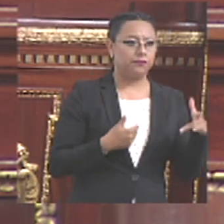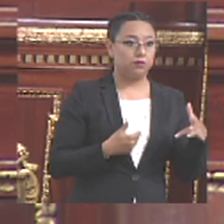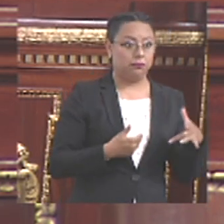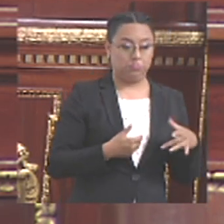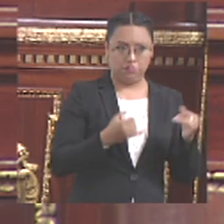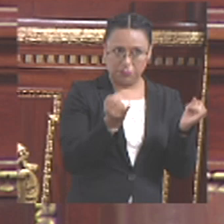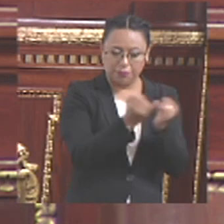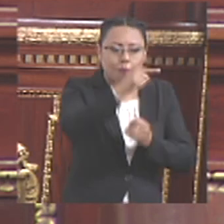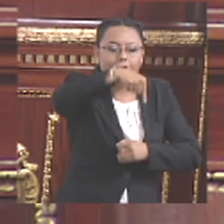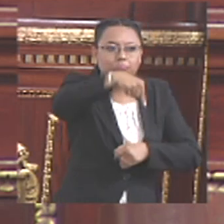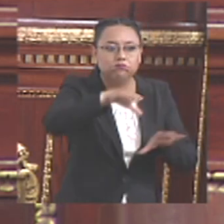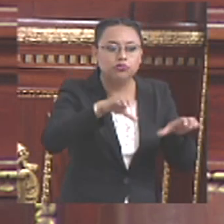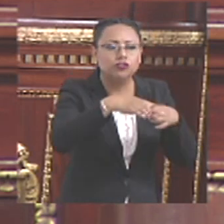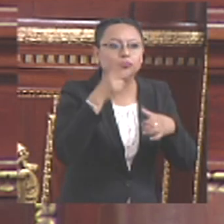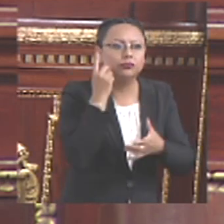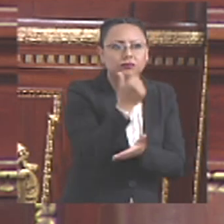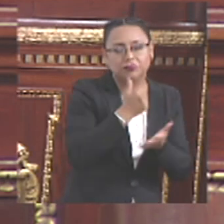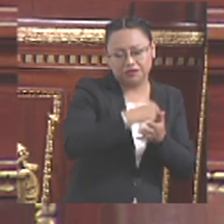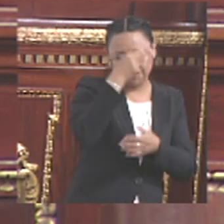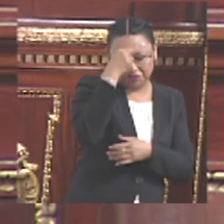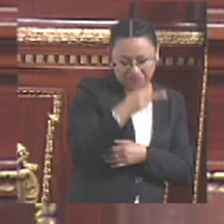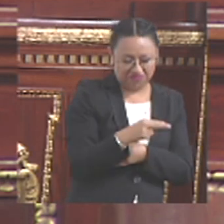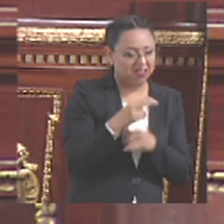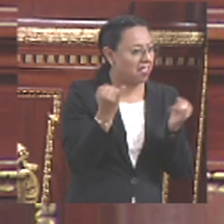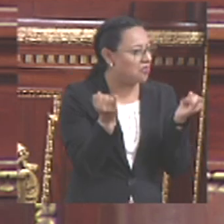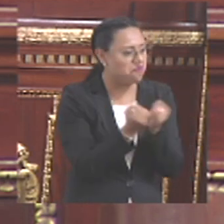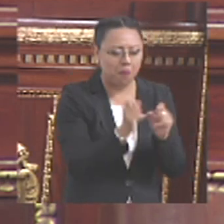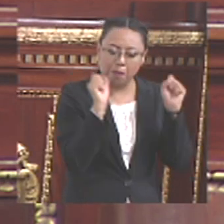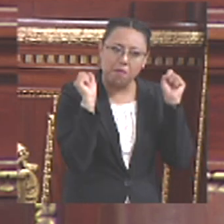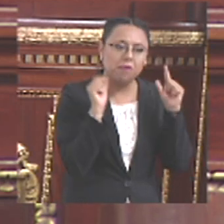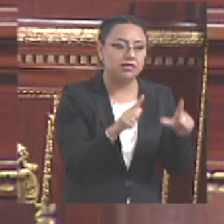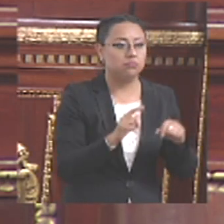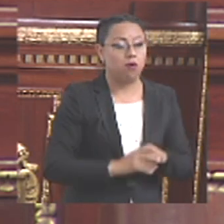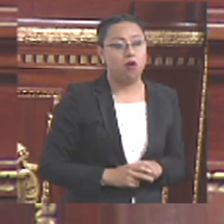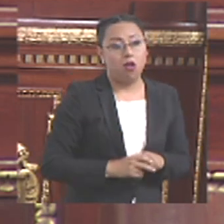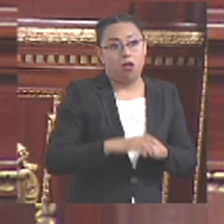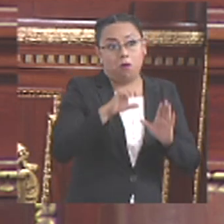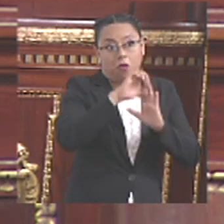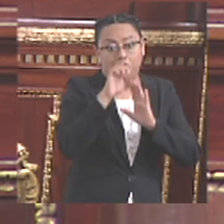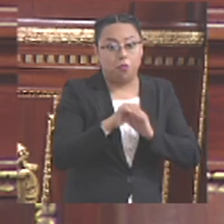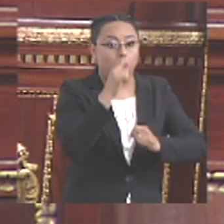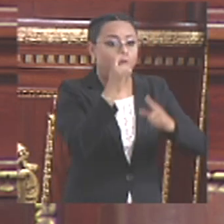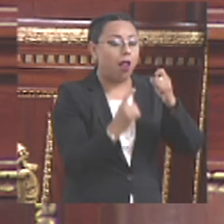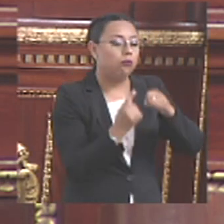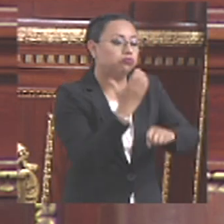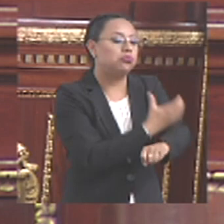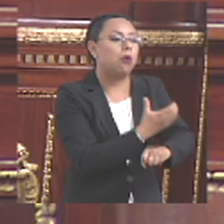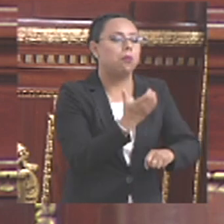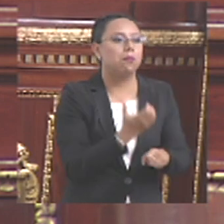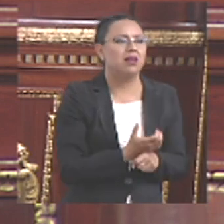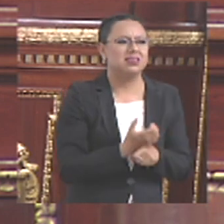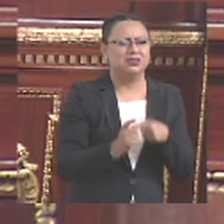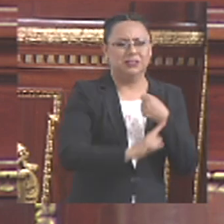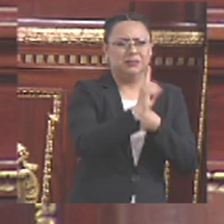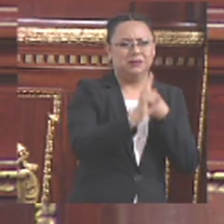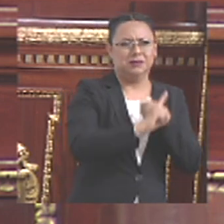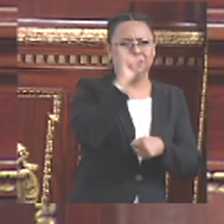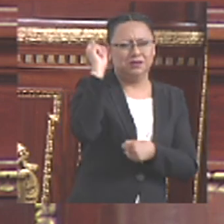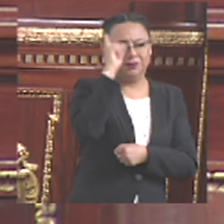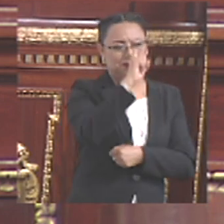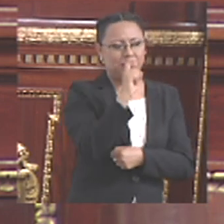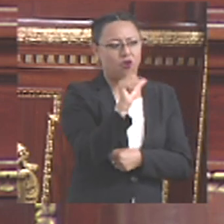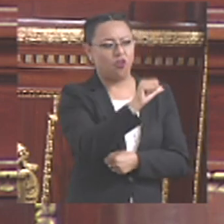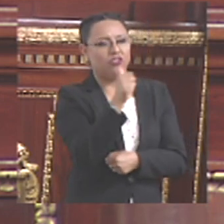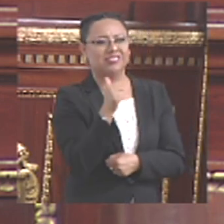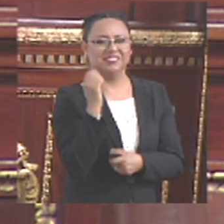alguien, compañero, pasa un problema complicado, hay hasta quienes festejan que esta situación se provoque. Y